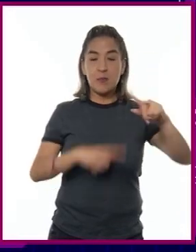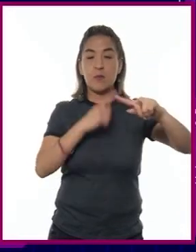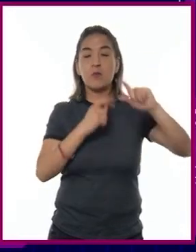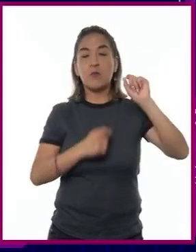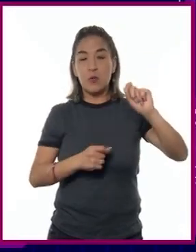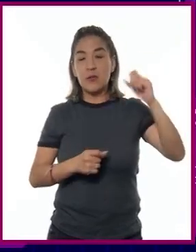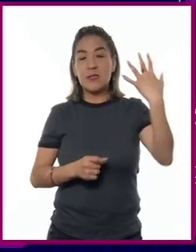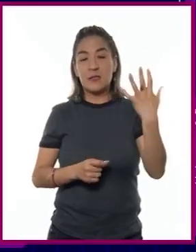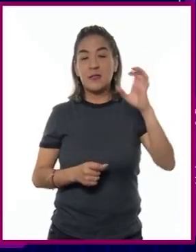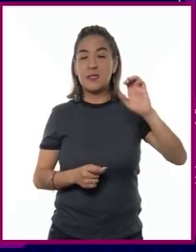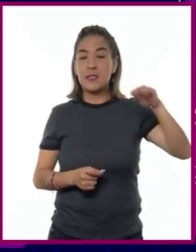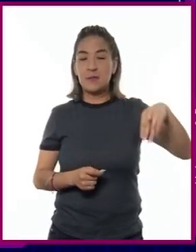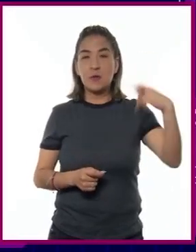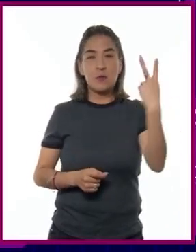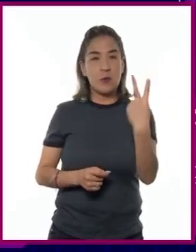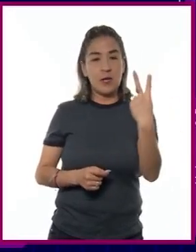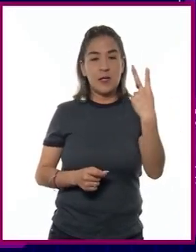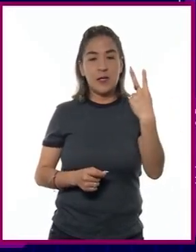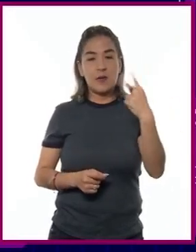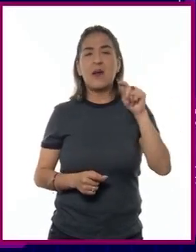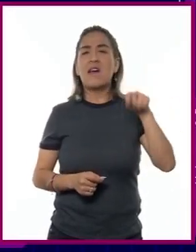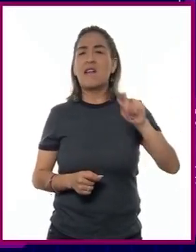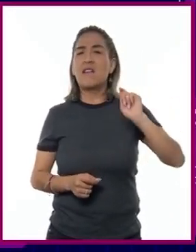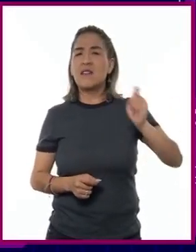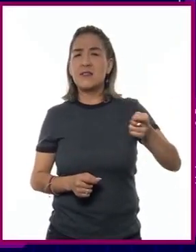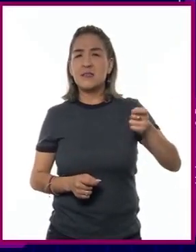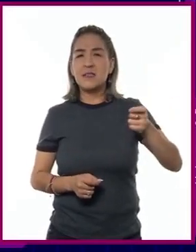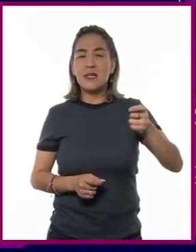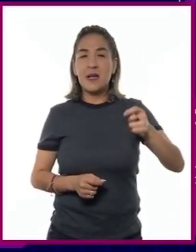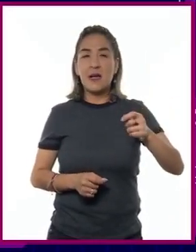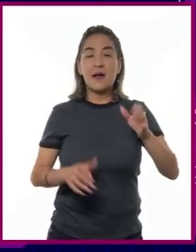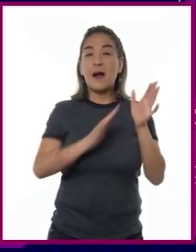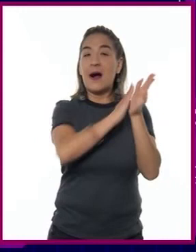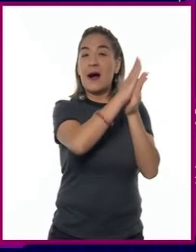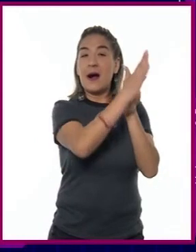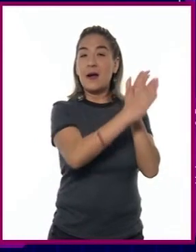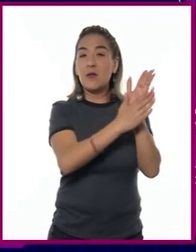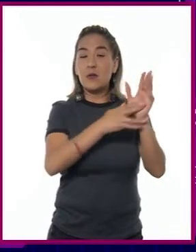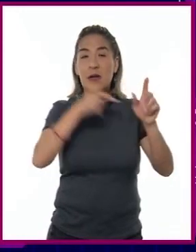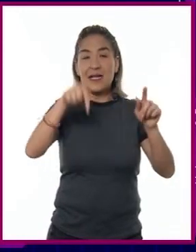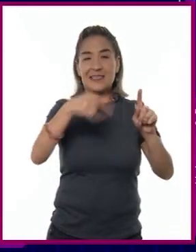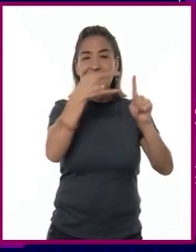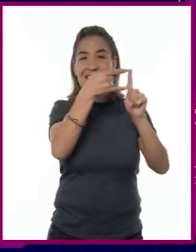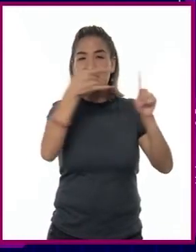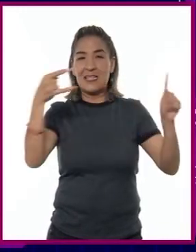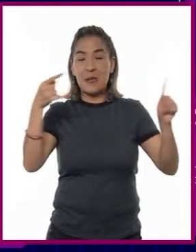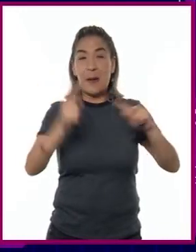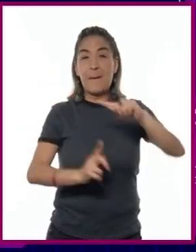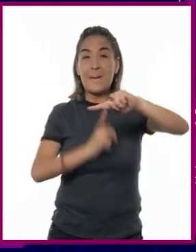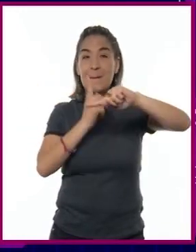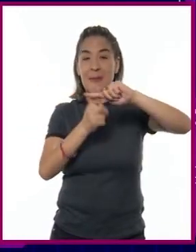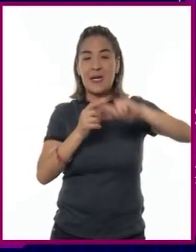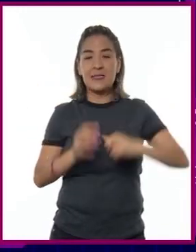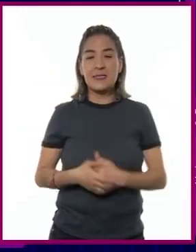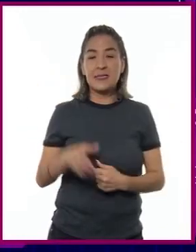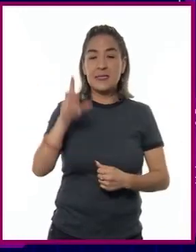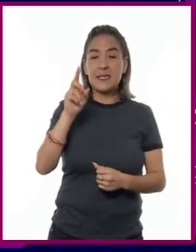235.5 centímetros cuadrados, que corresponde al área del rectángulo, más